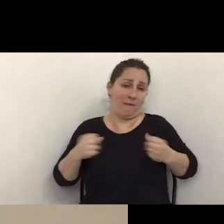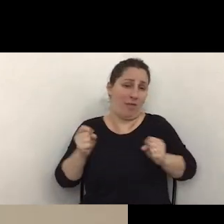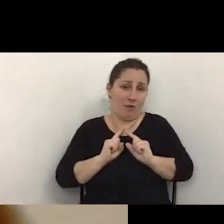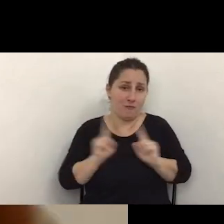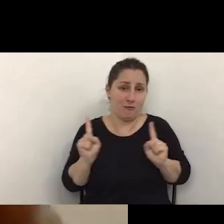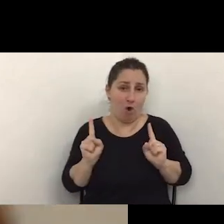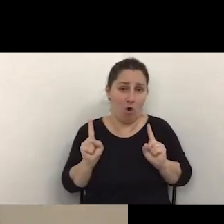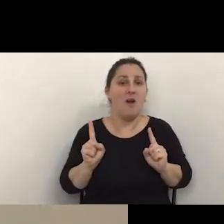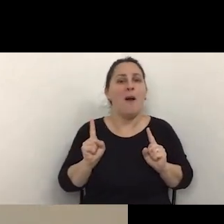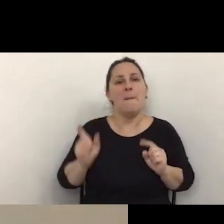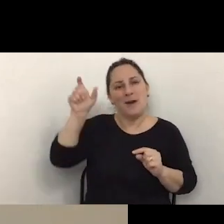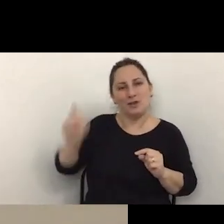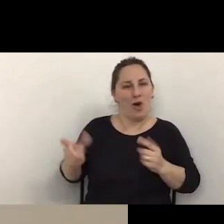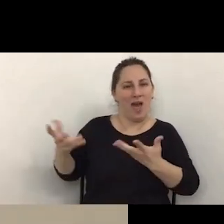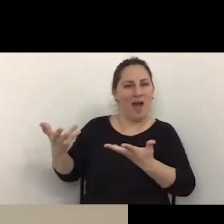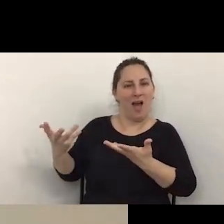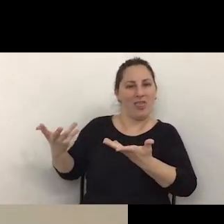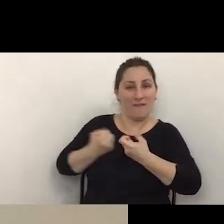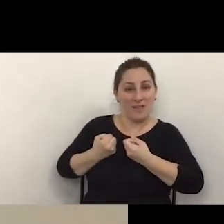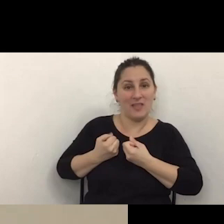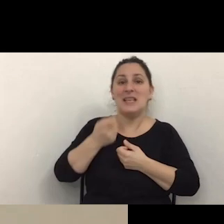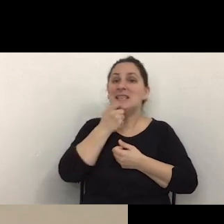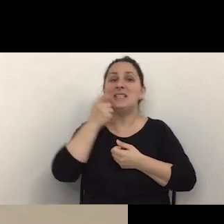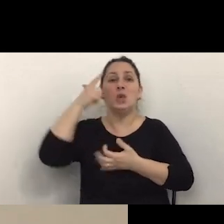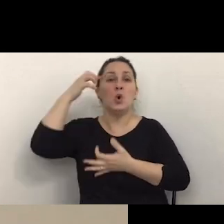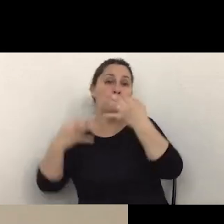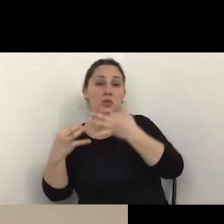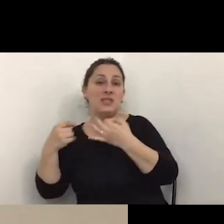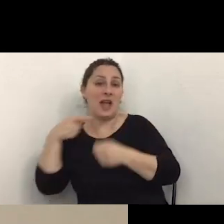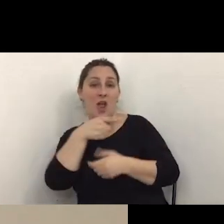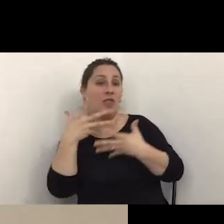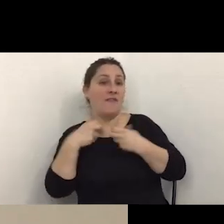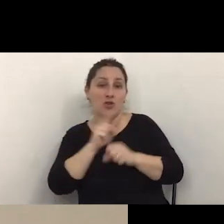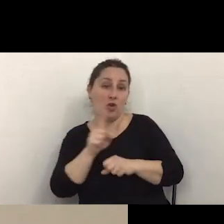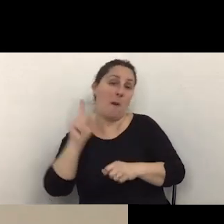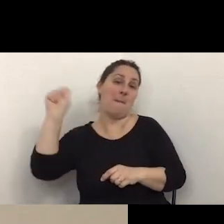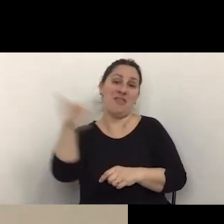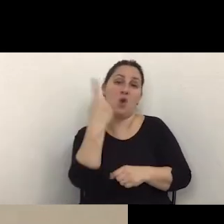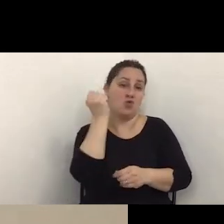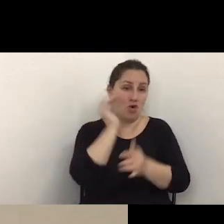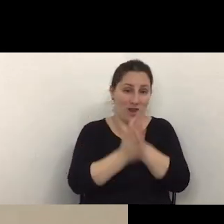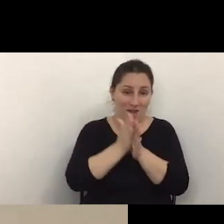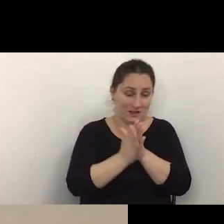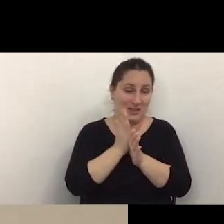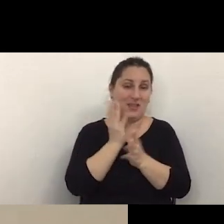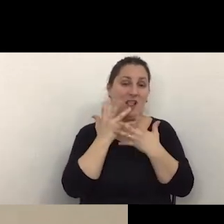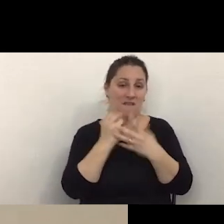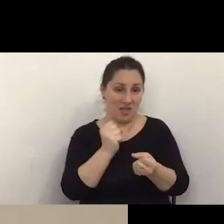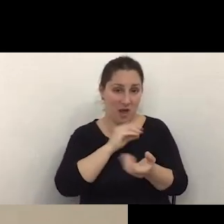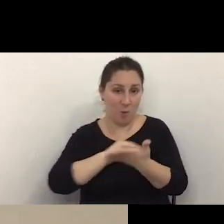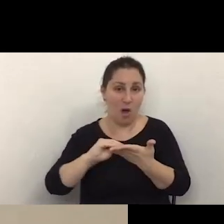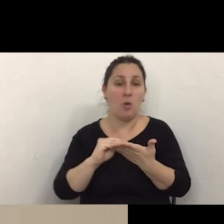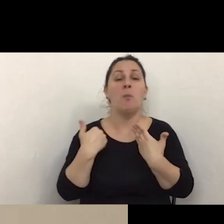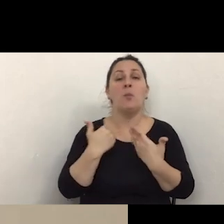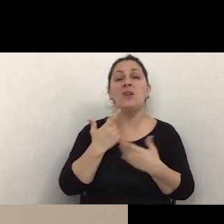tener que tener un defensor, porque la justicia, si no propone un defensor, le va a designar un nuevo oficio, pero puede decirle al defensor,